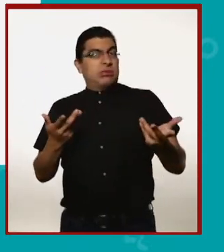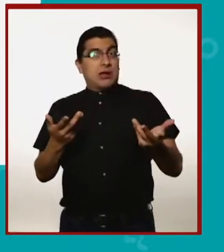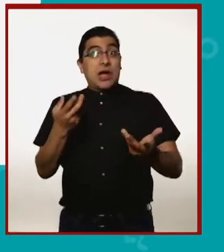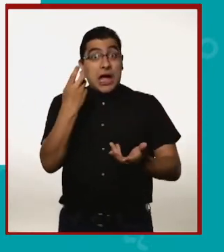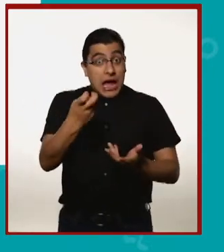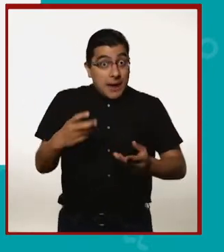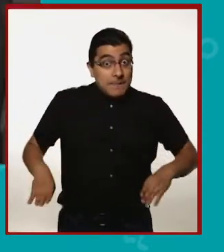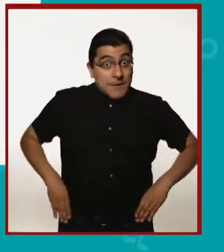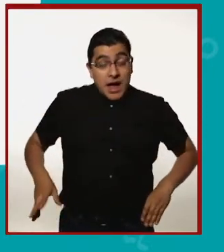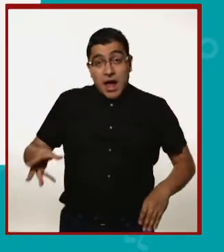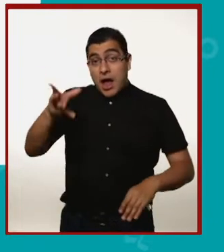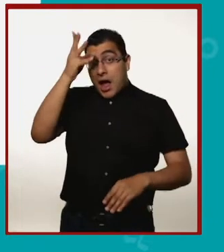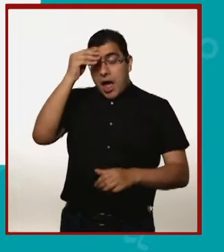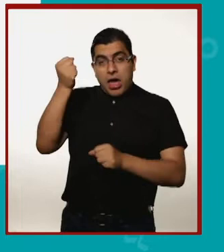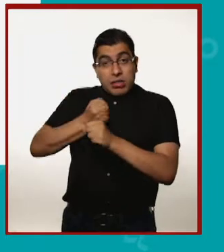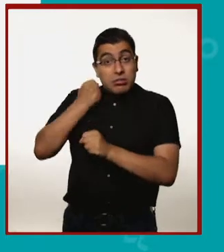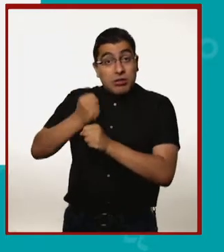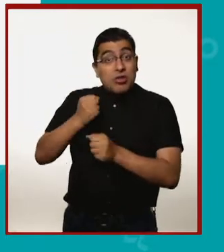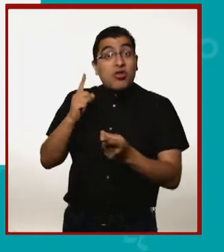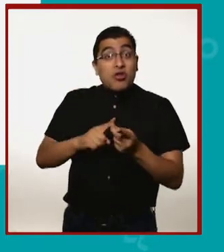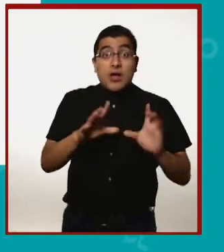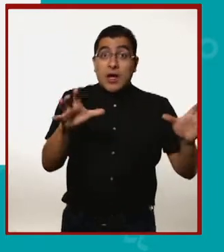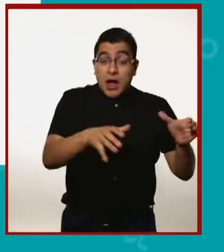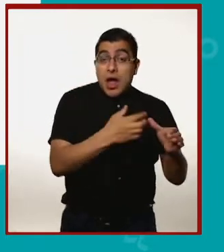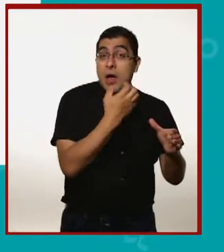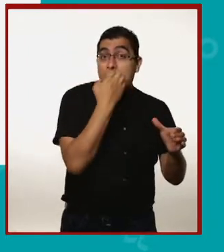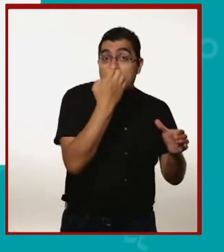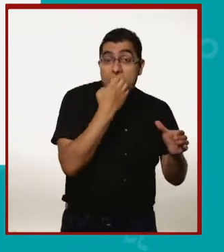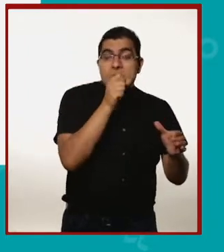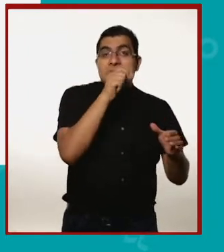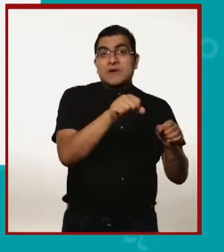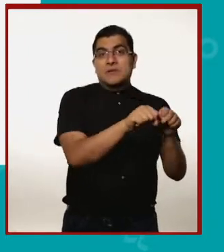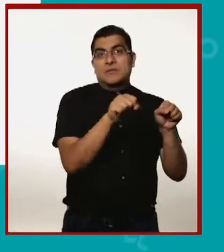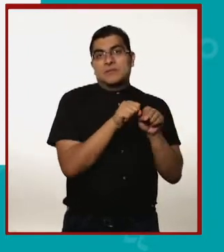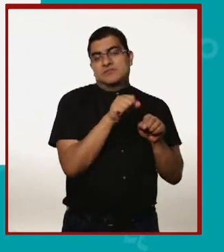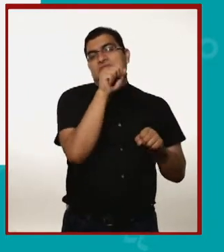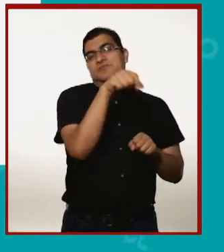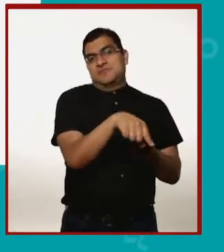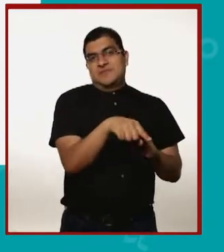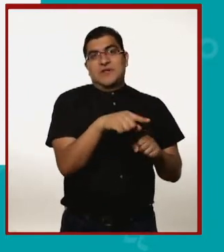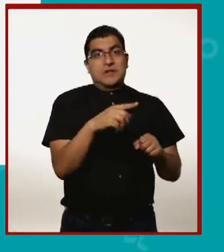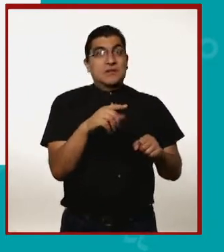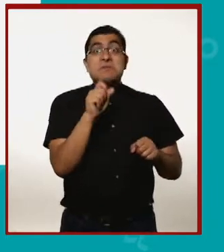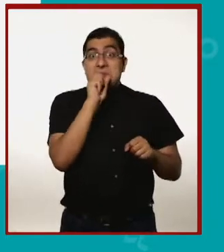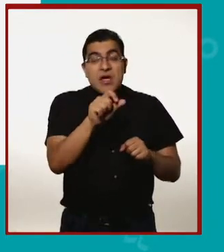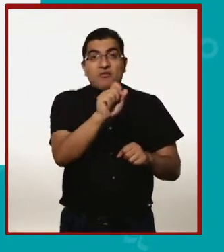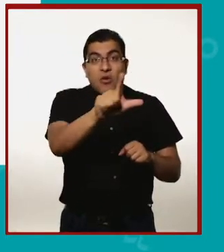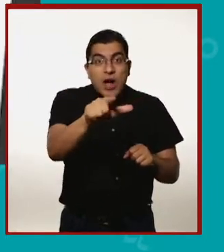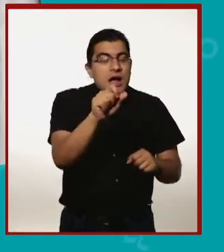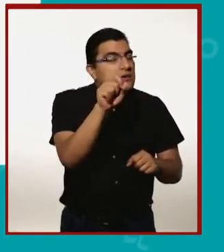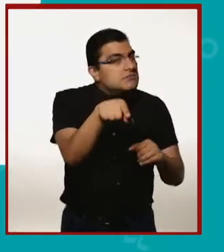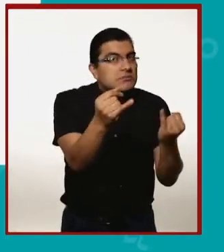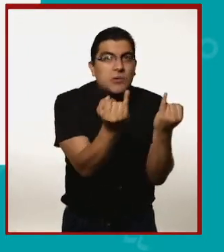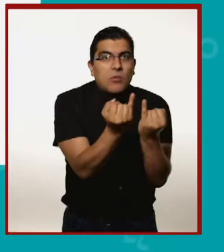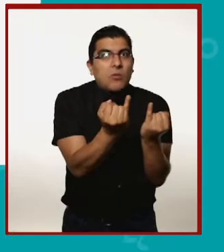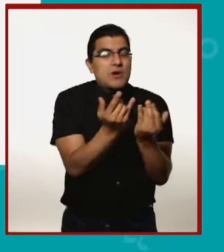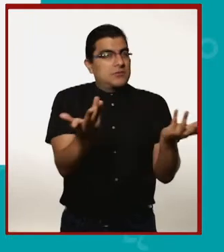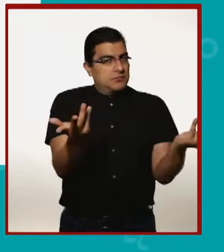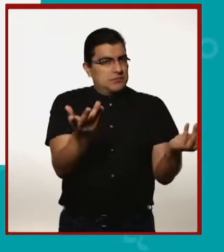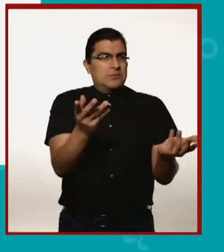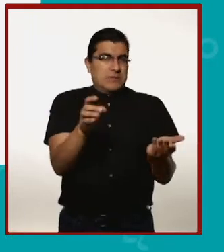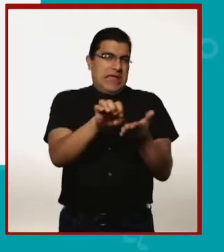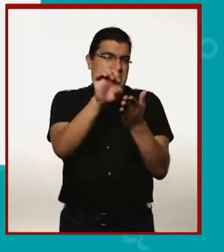Estos esquemas y prácticas tienden a reproducirse en la escuela y en el aula, incluso de manera formal. Por